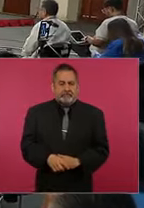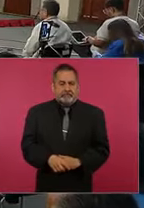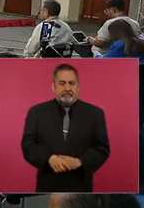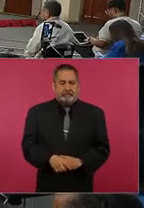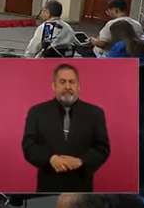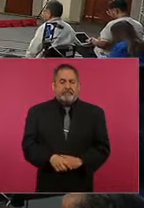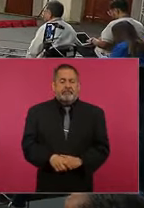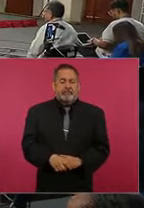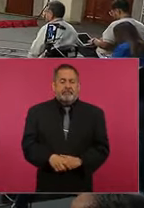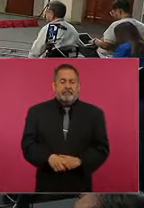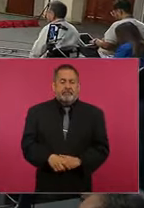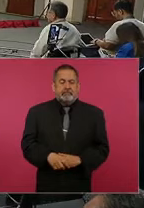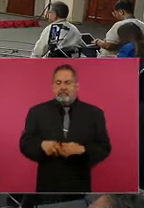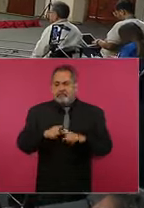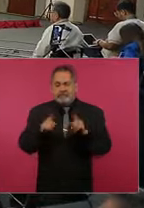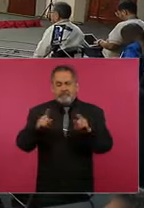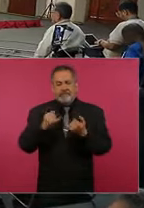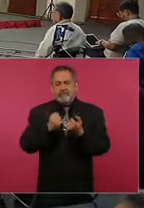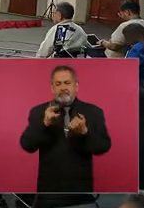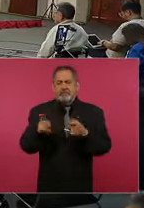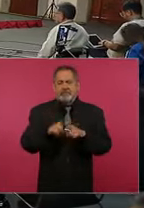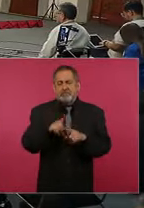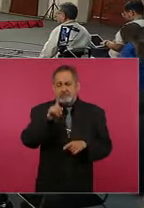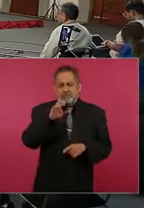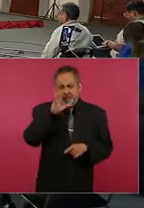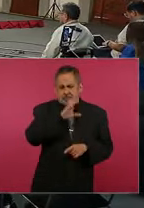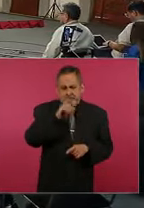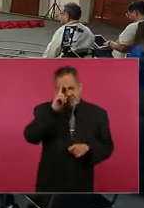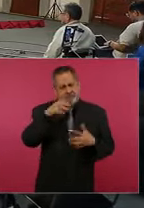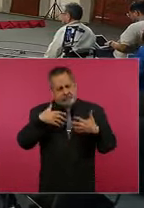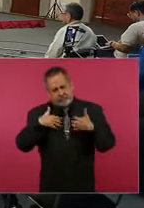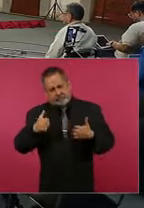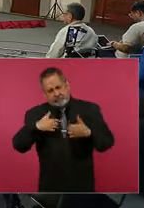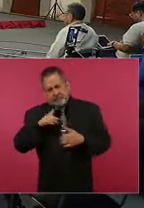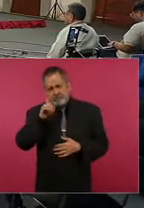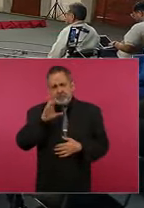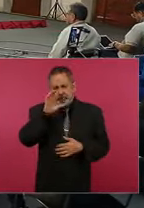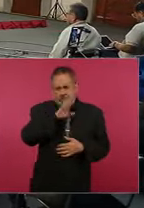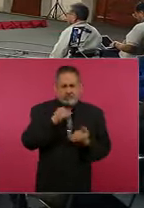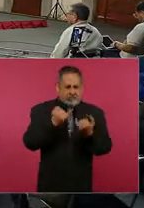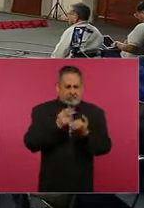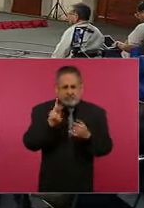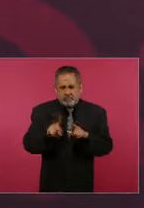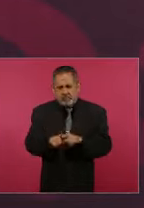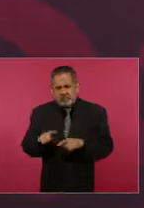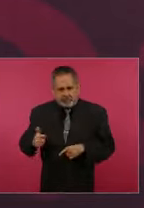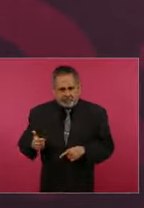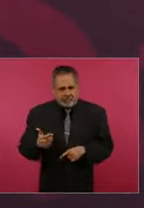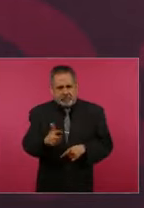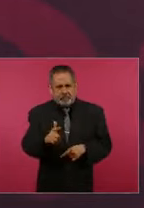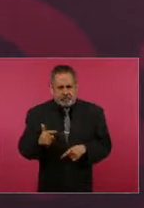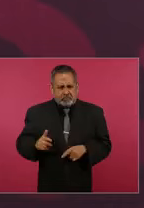como en Aguascalientes, que sí entiendo lo de Aguascalientes, como lo de Guanajuato, ¿no?